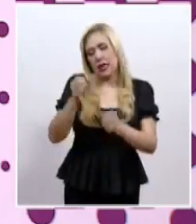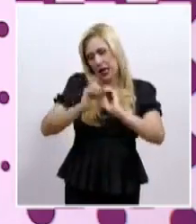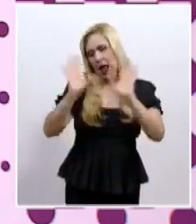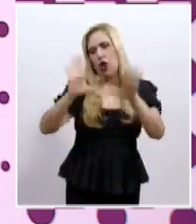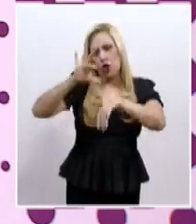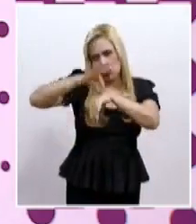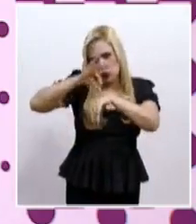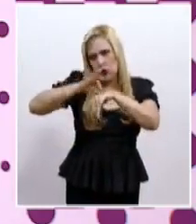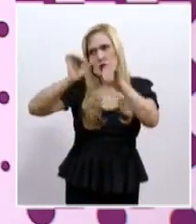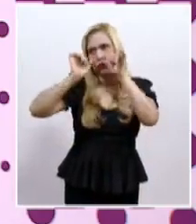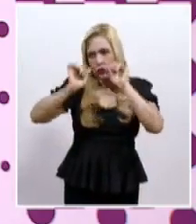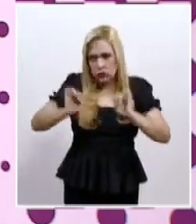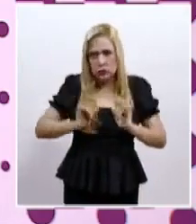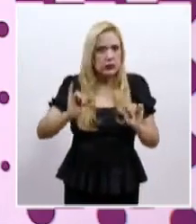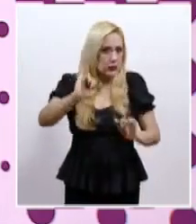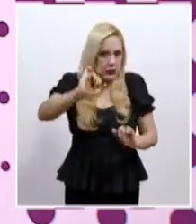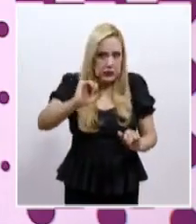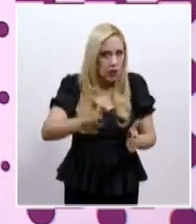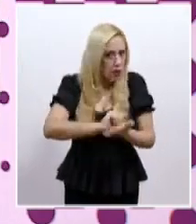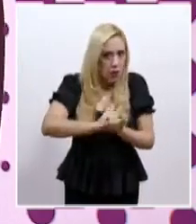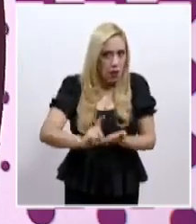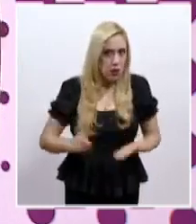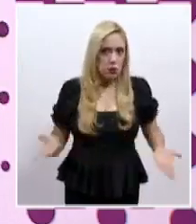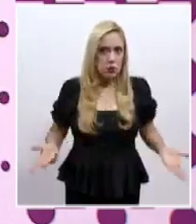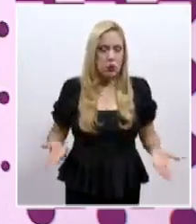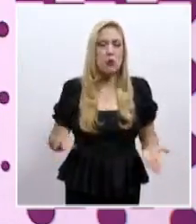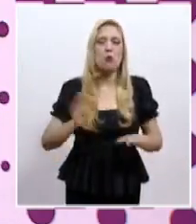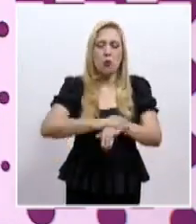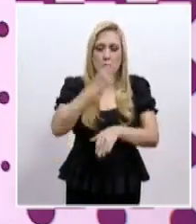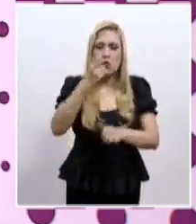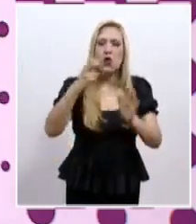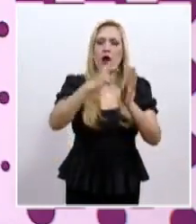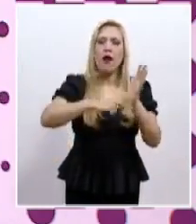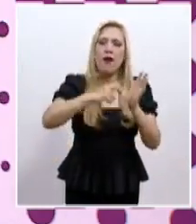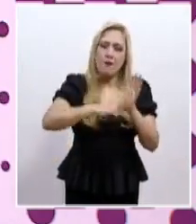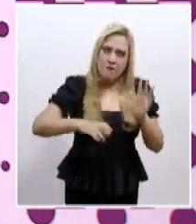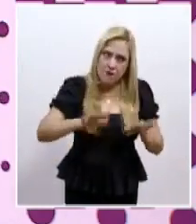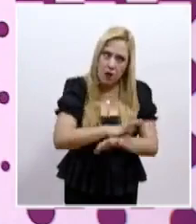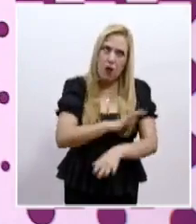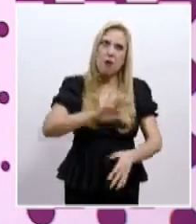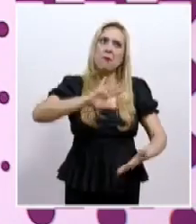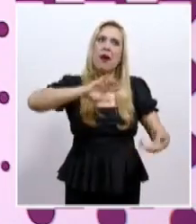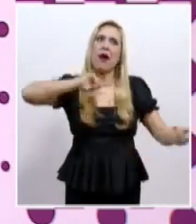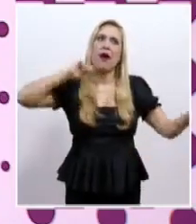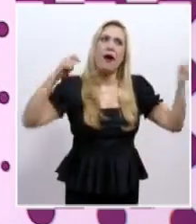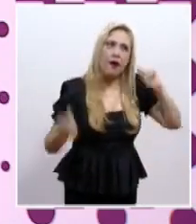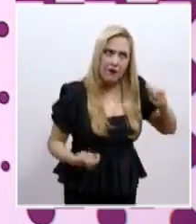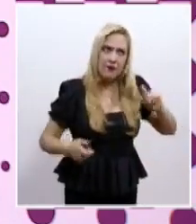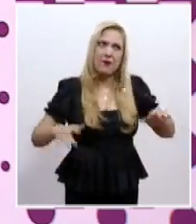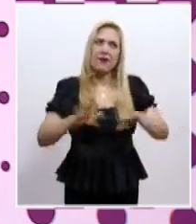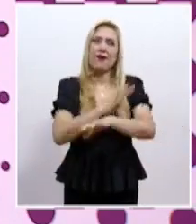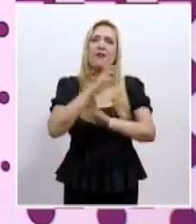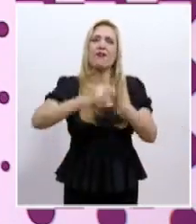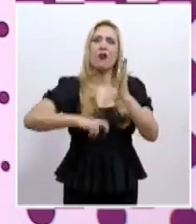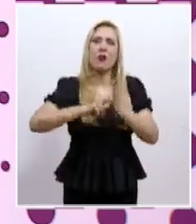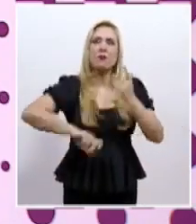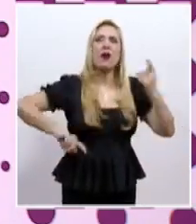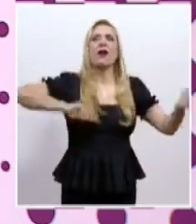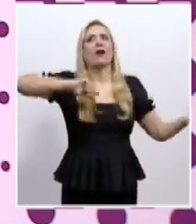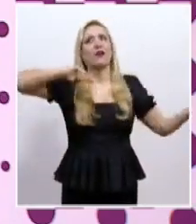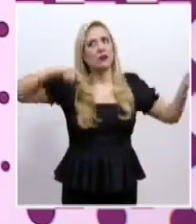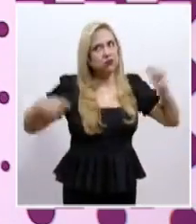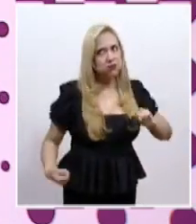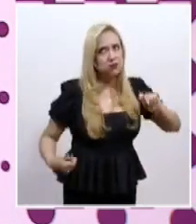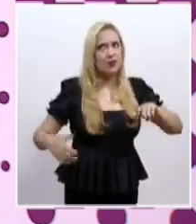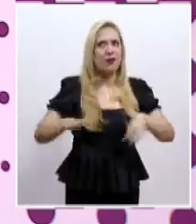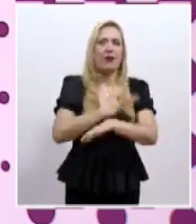segundo rubro, pues también hemos tenido reformas, contrarreformas o reformas pues que echan